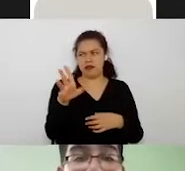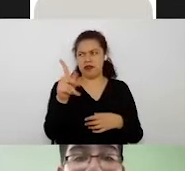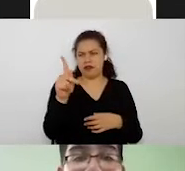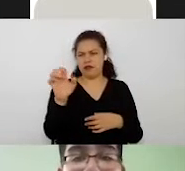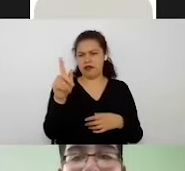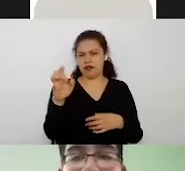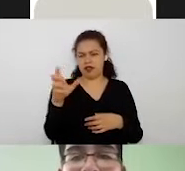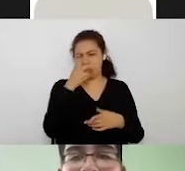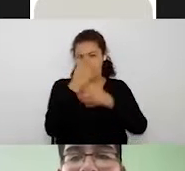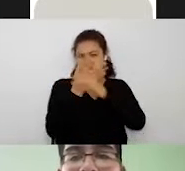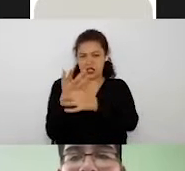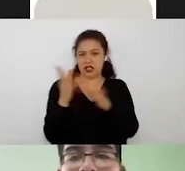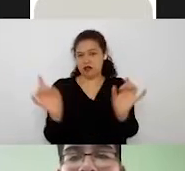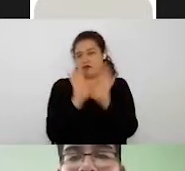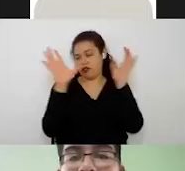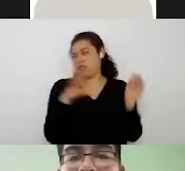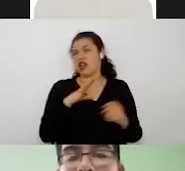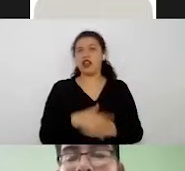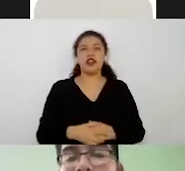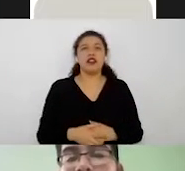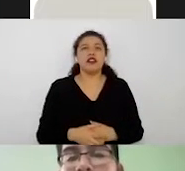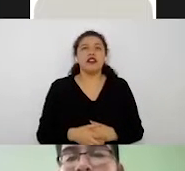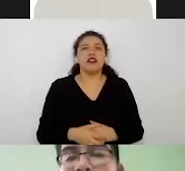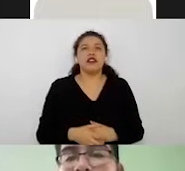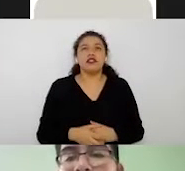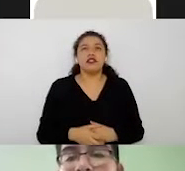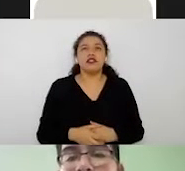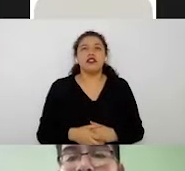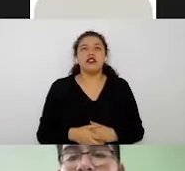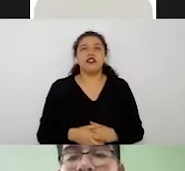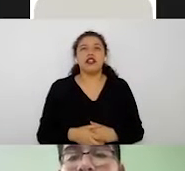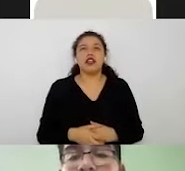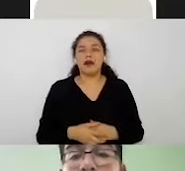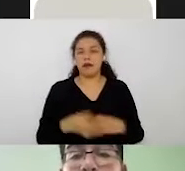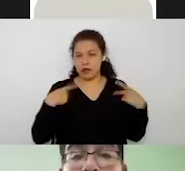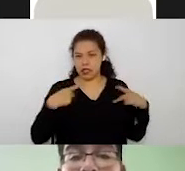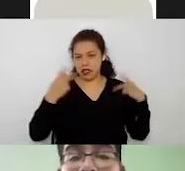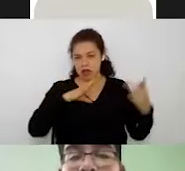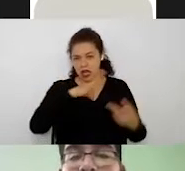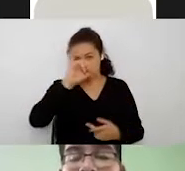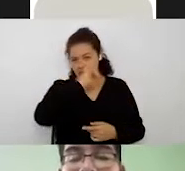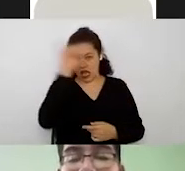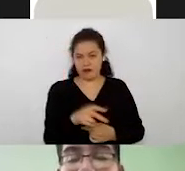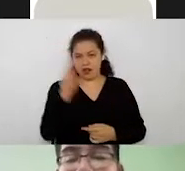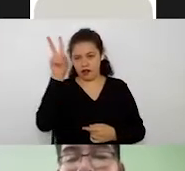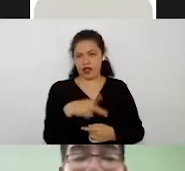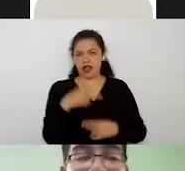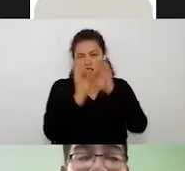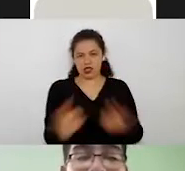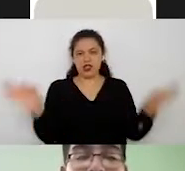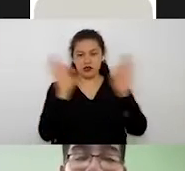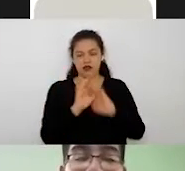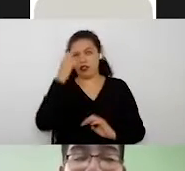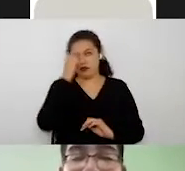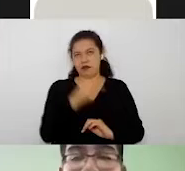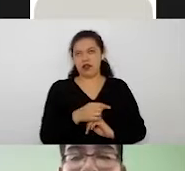y resulta que nunca existió esa persona. Entonces es muy importante y hago mucho énfasis en esto,